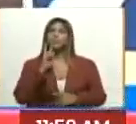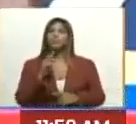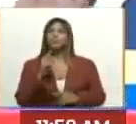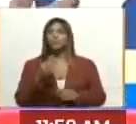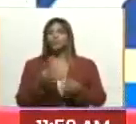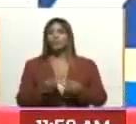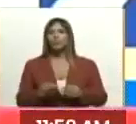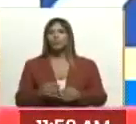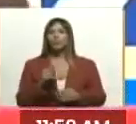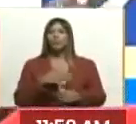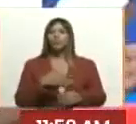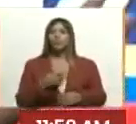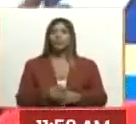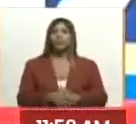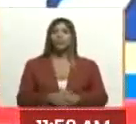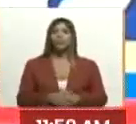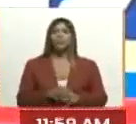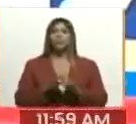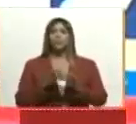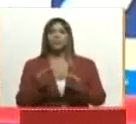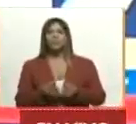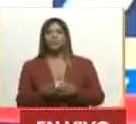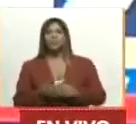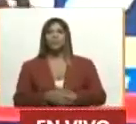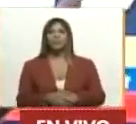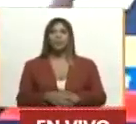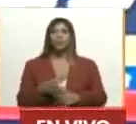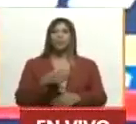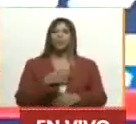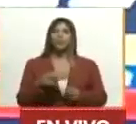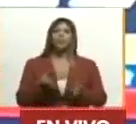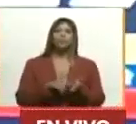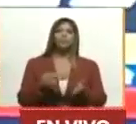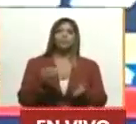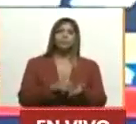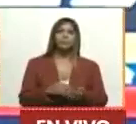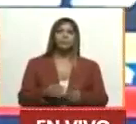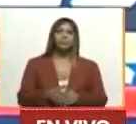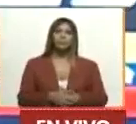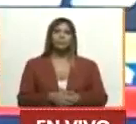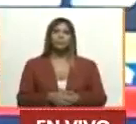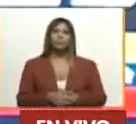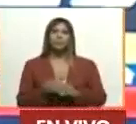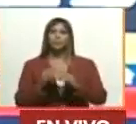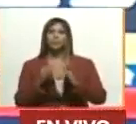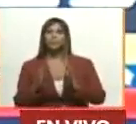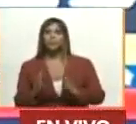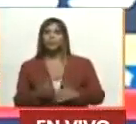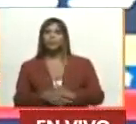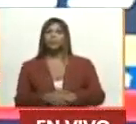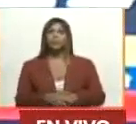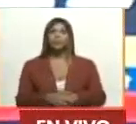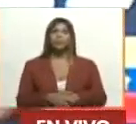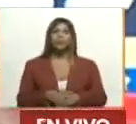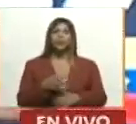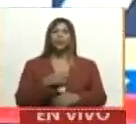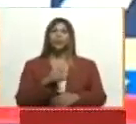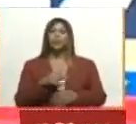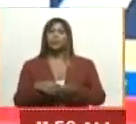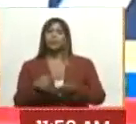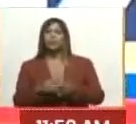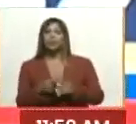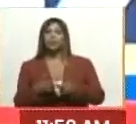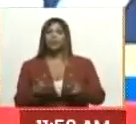bueno, la posibilidad de no ver más a su familia, de no poder regresar más a su casa, de no poder ver más la